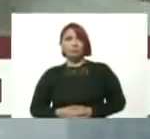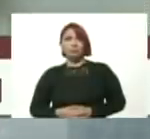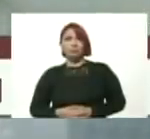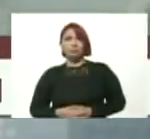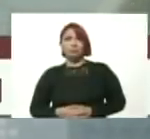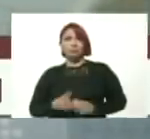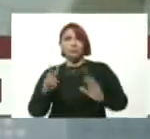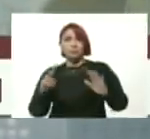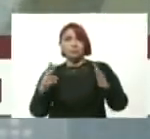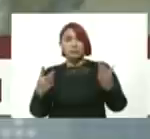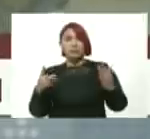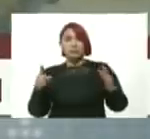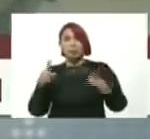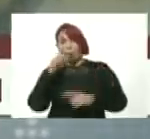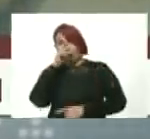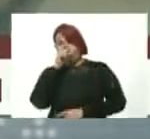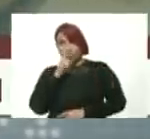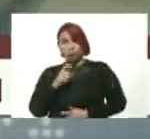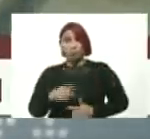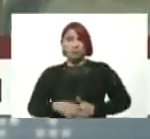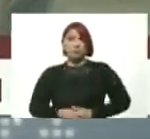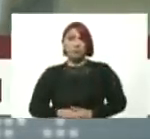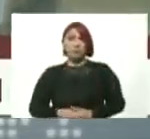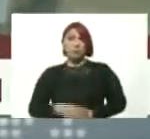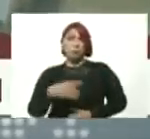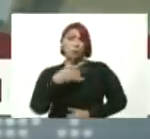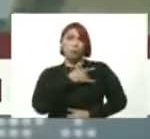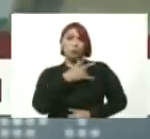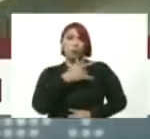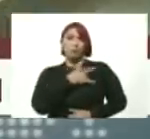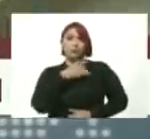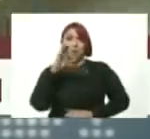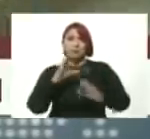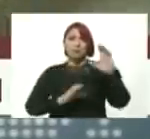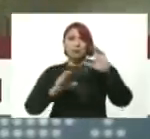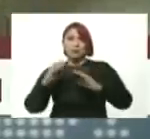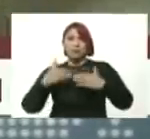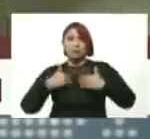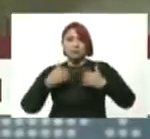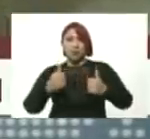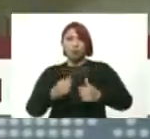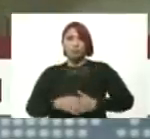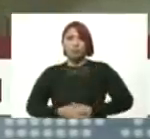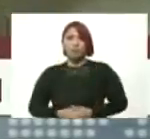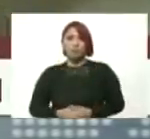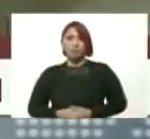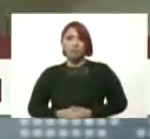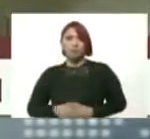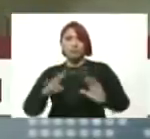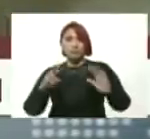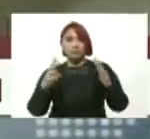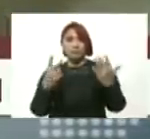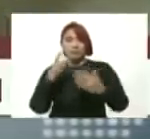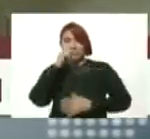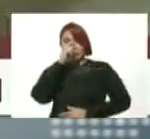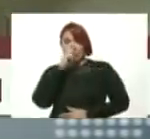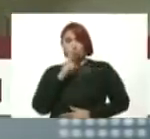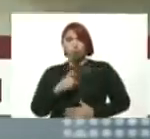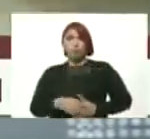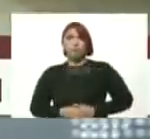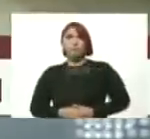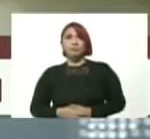séptimo aniversario de la universidad de las ciencias de la salud séptimo aniversario